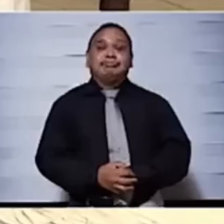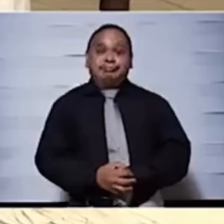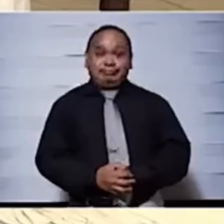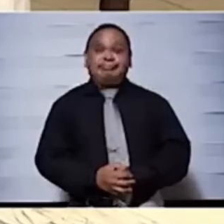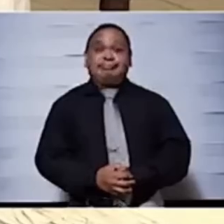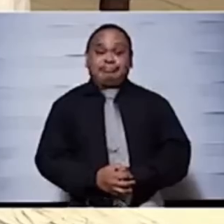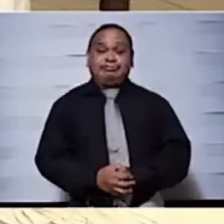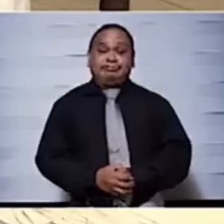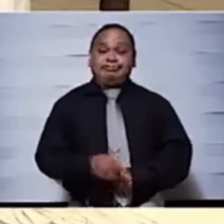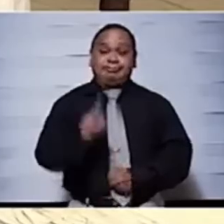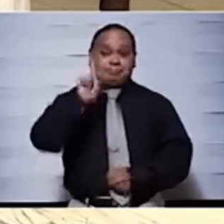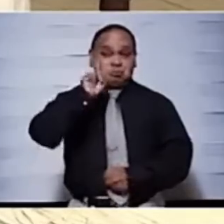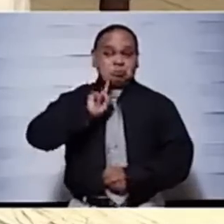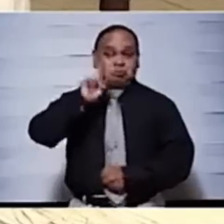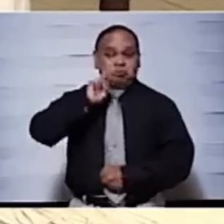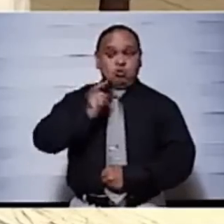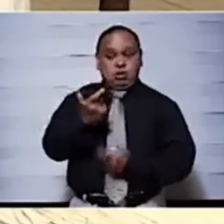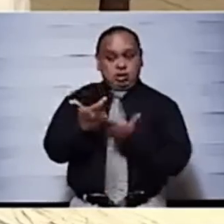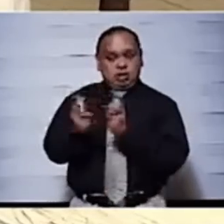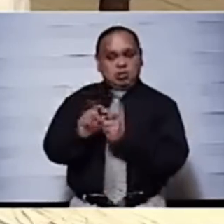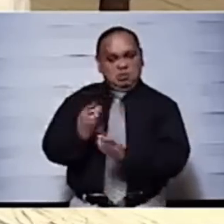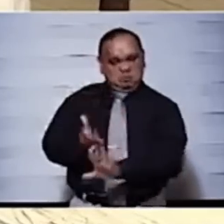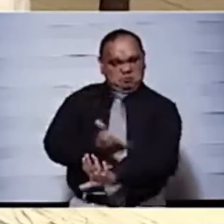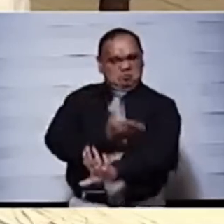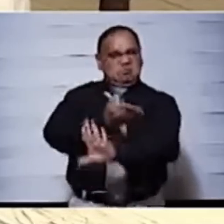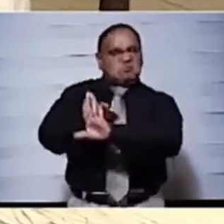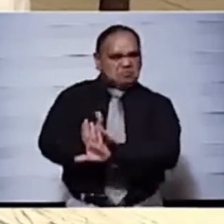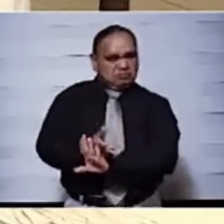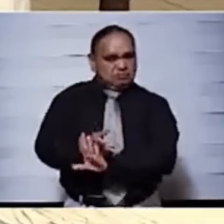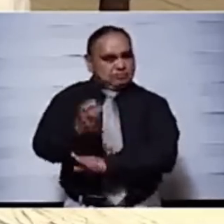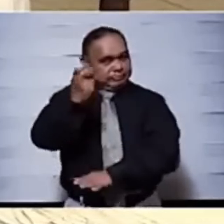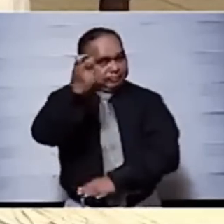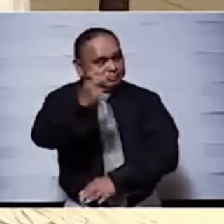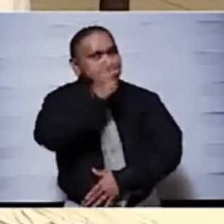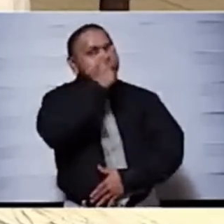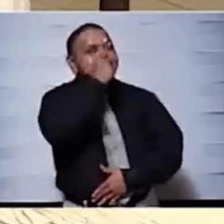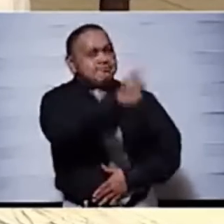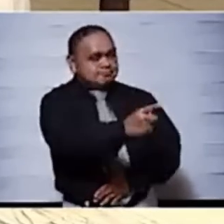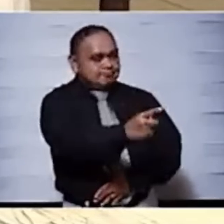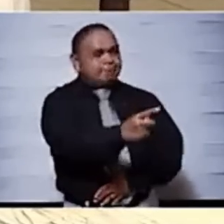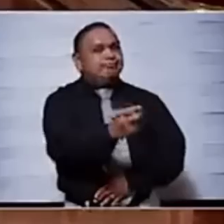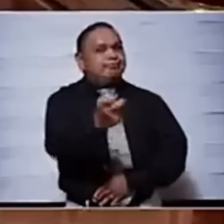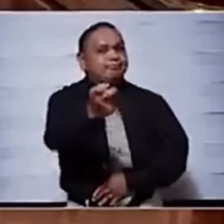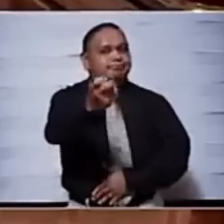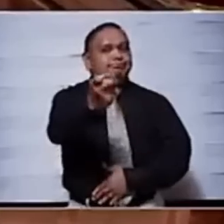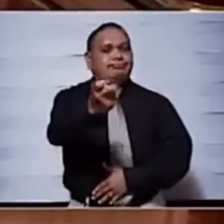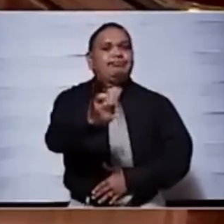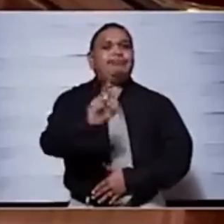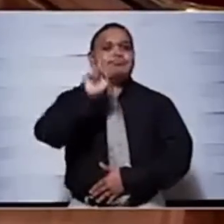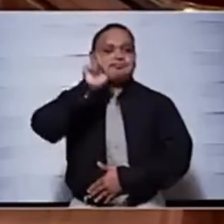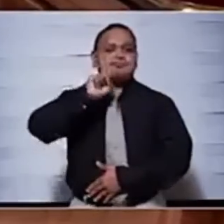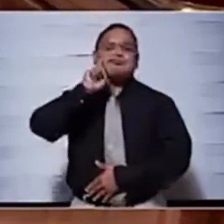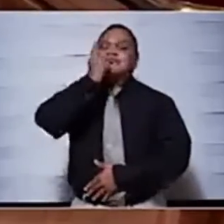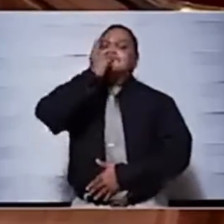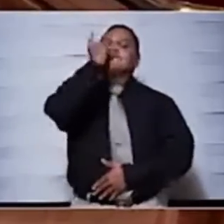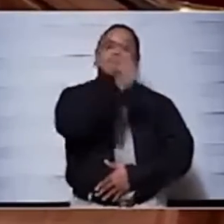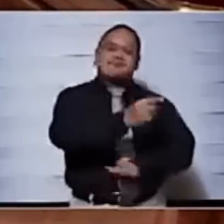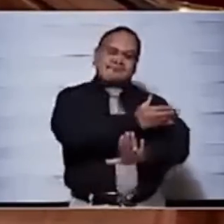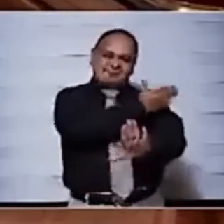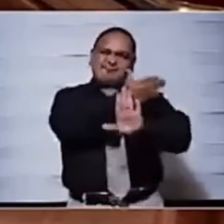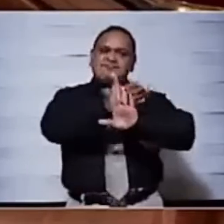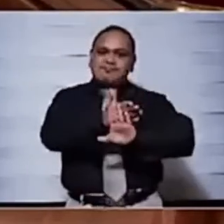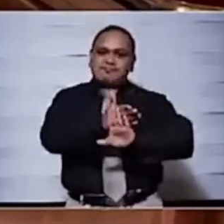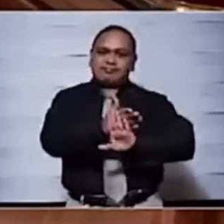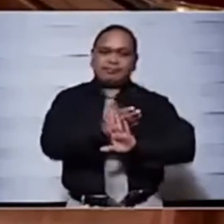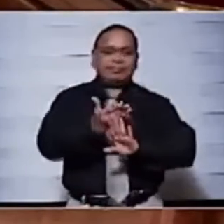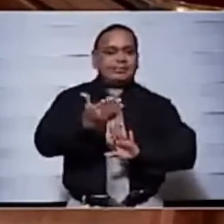de una agresión de género. Eso es lo que es la denuncia. Estás denunciando que hay una agresión de género. Es lo mismo que